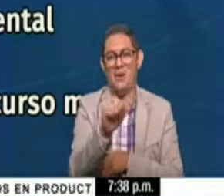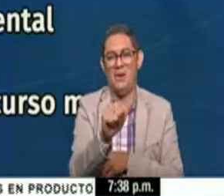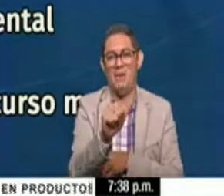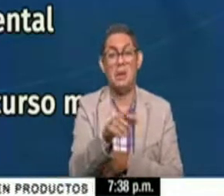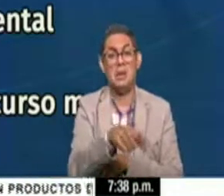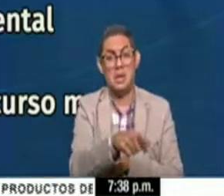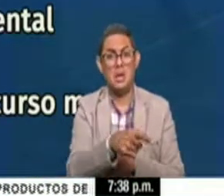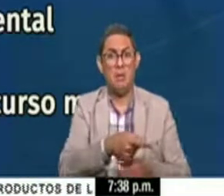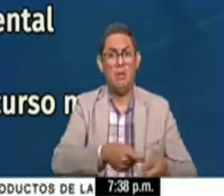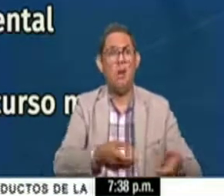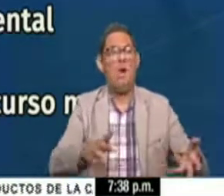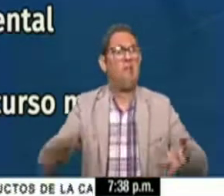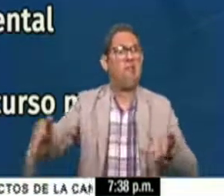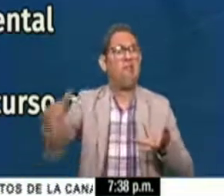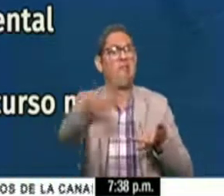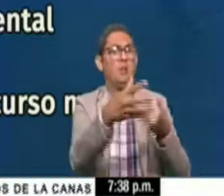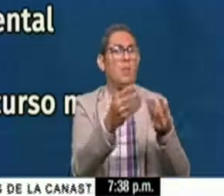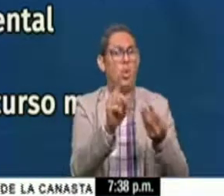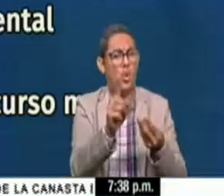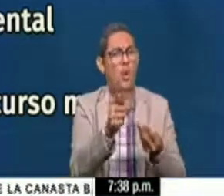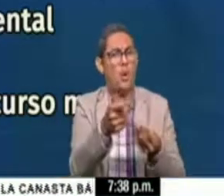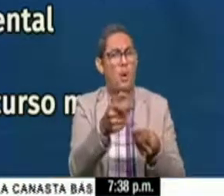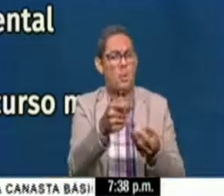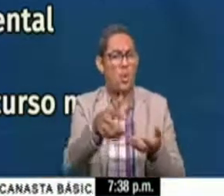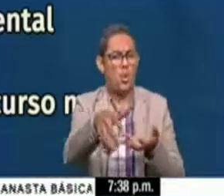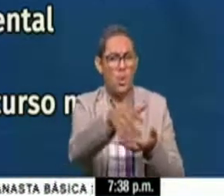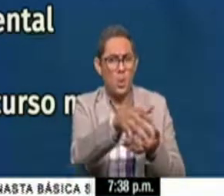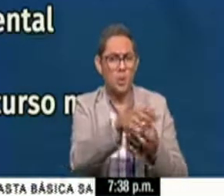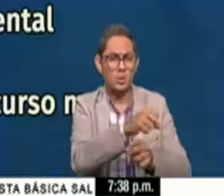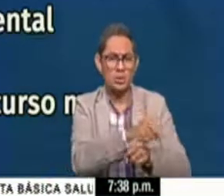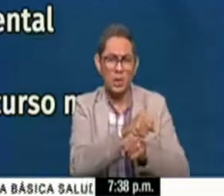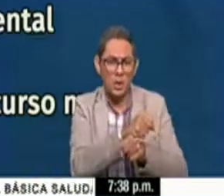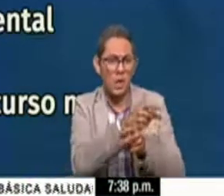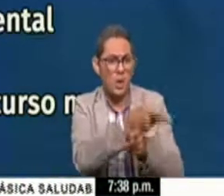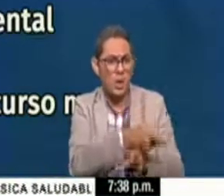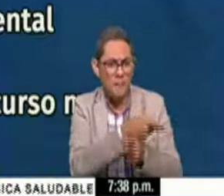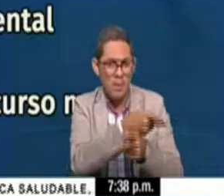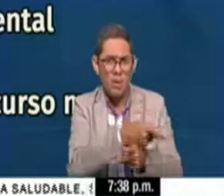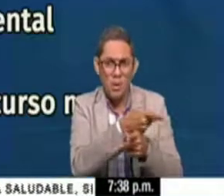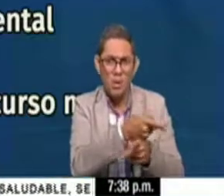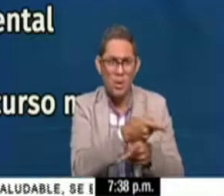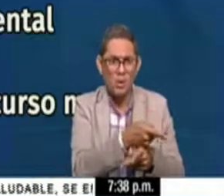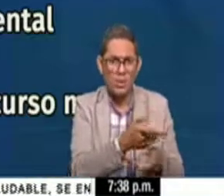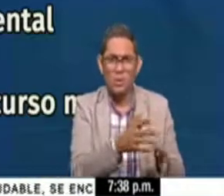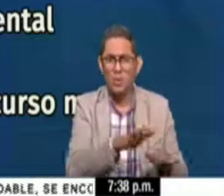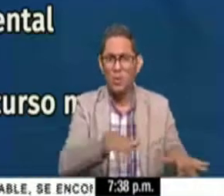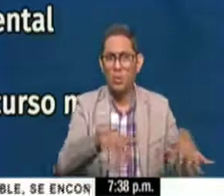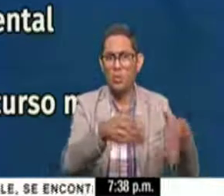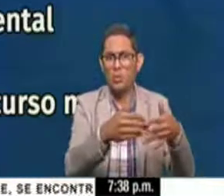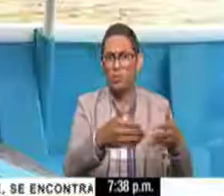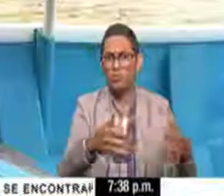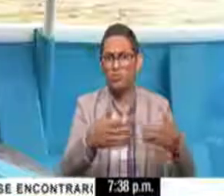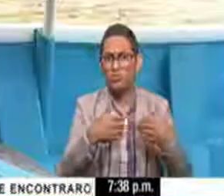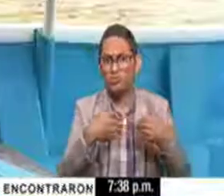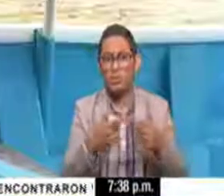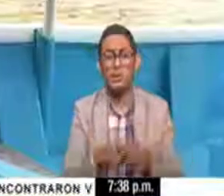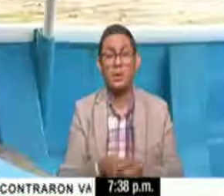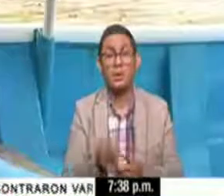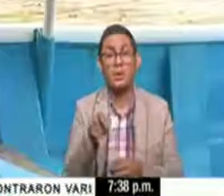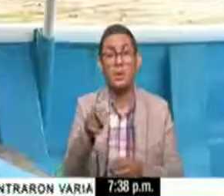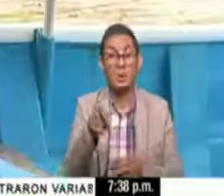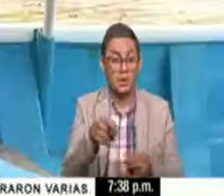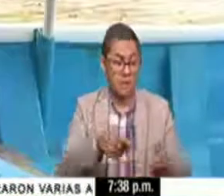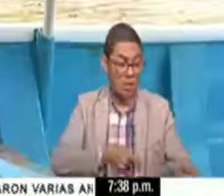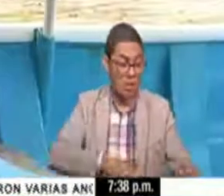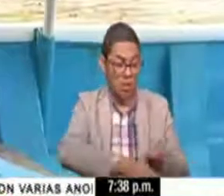la pesca responsable, sostenibilidad ambiental, conservación de recursos marinos y su biodiversidad. Un tramallo de langosta, que